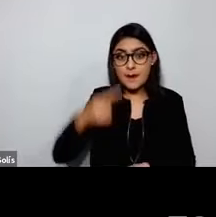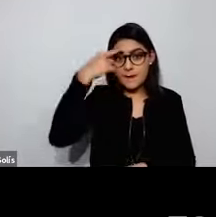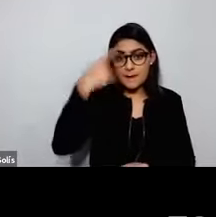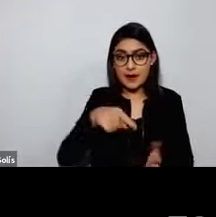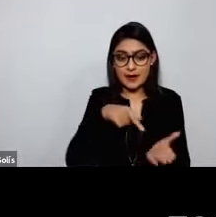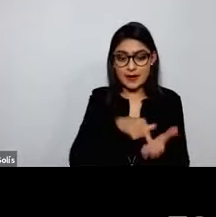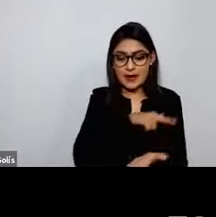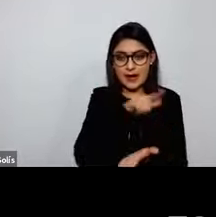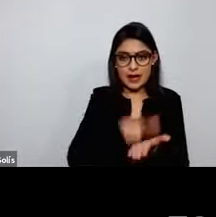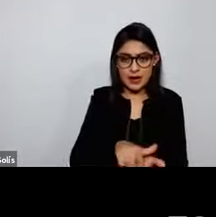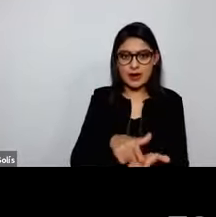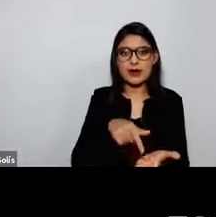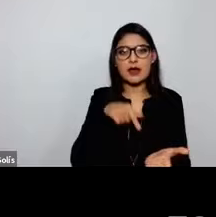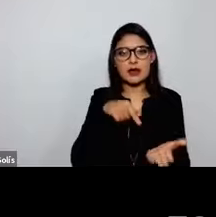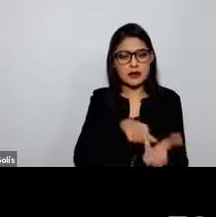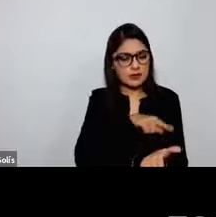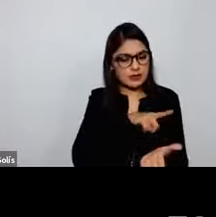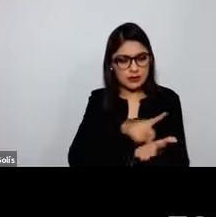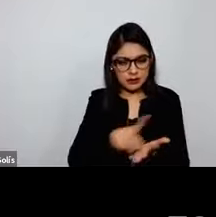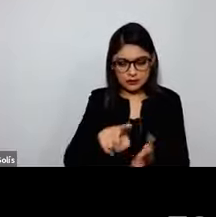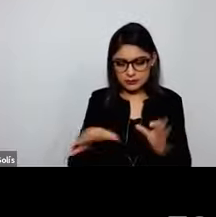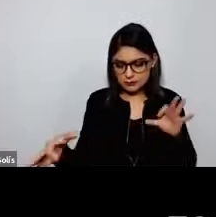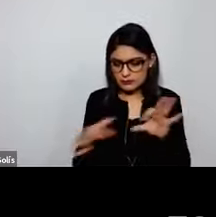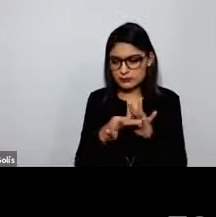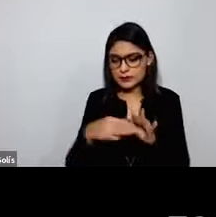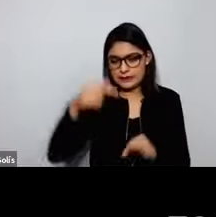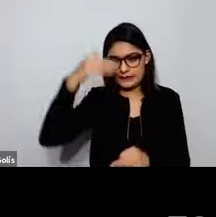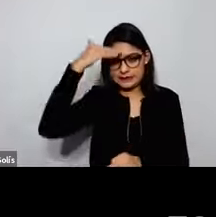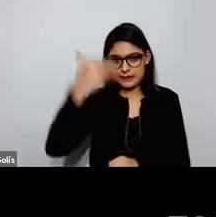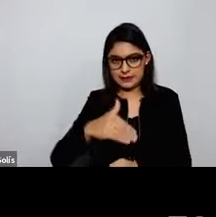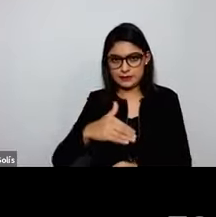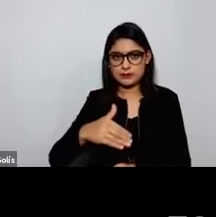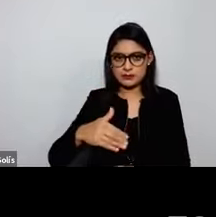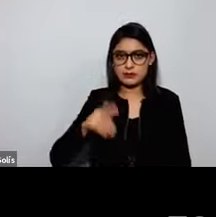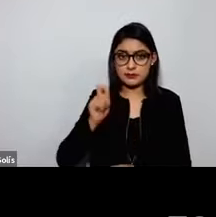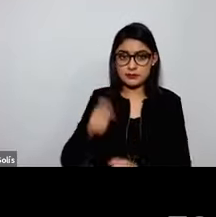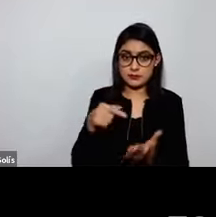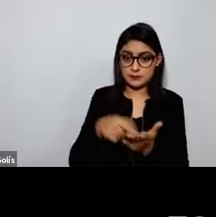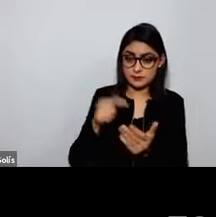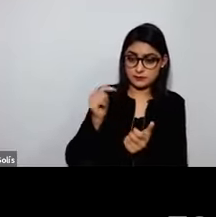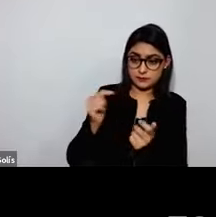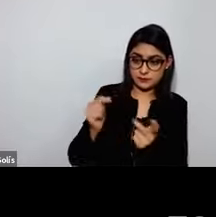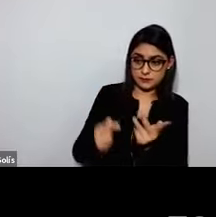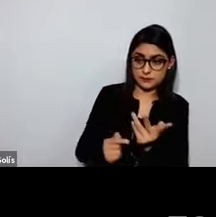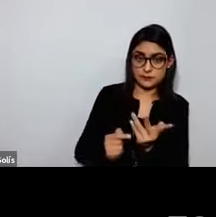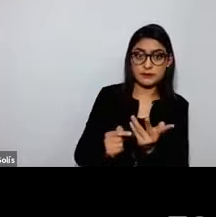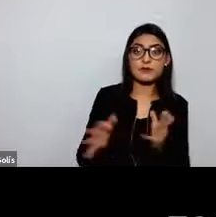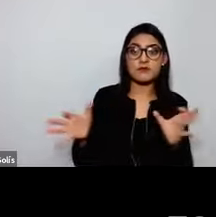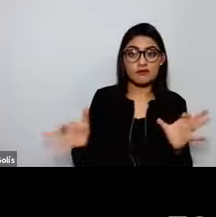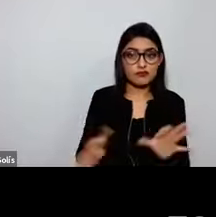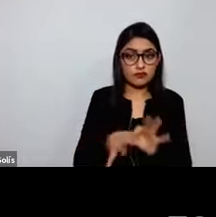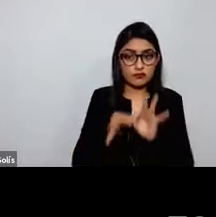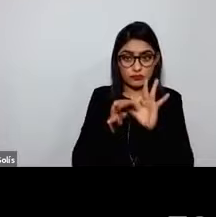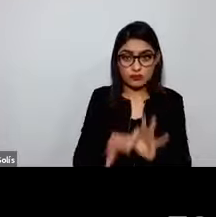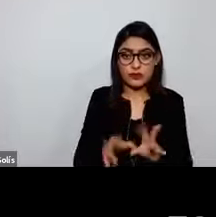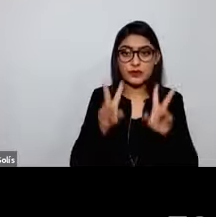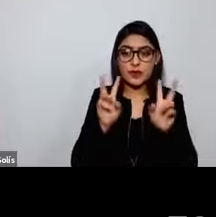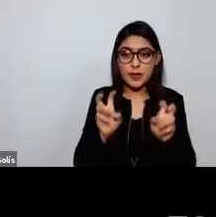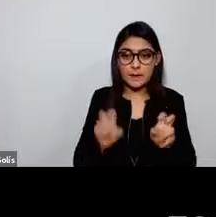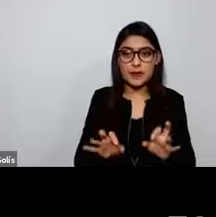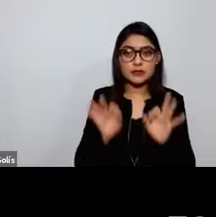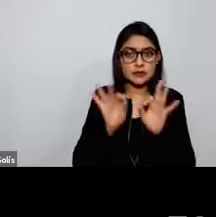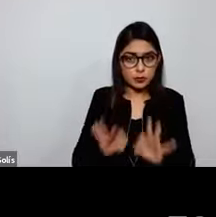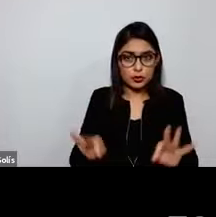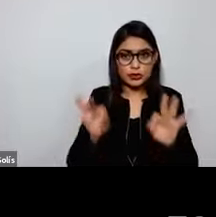derecho, sabiendo que estos principios que están entrando en colisión, pues desde luego implican cuestiones valiosas para